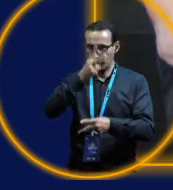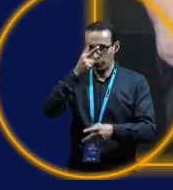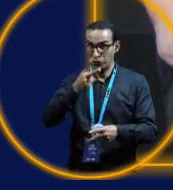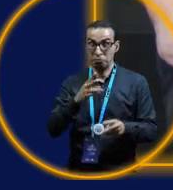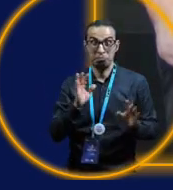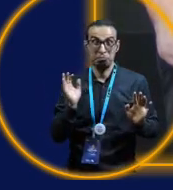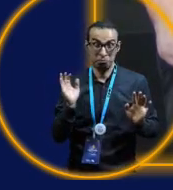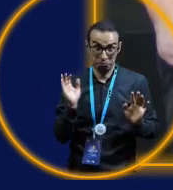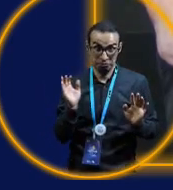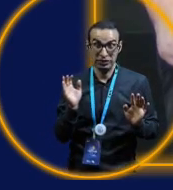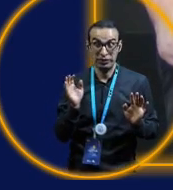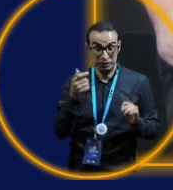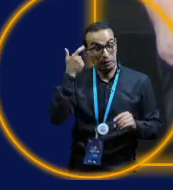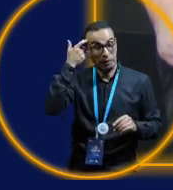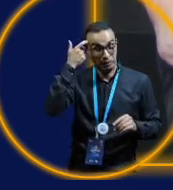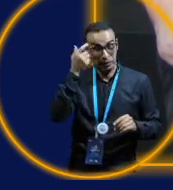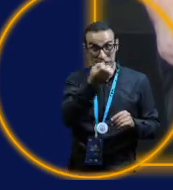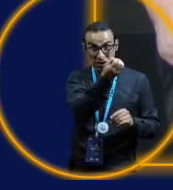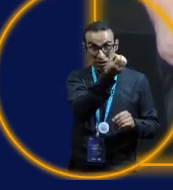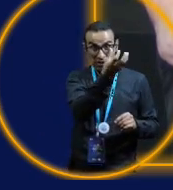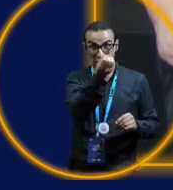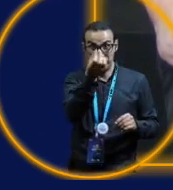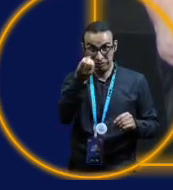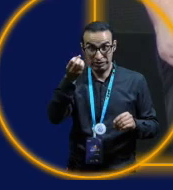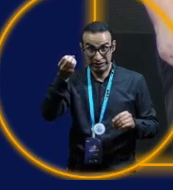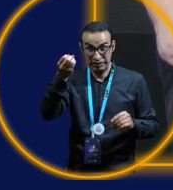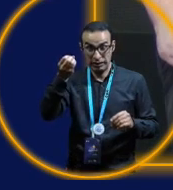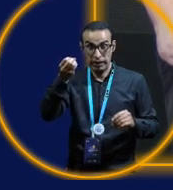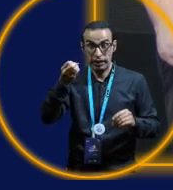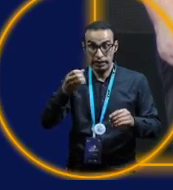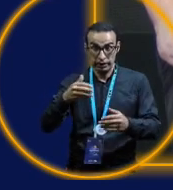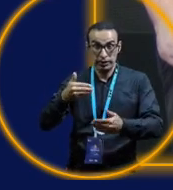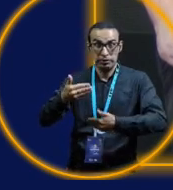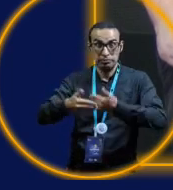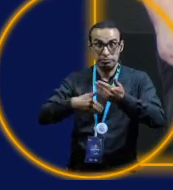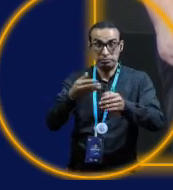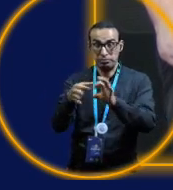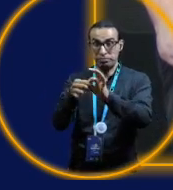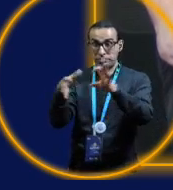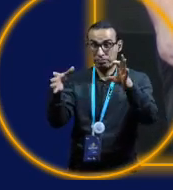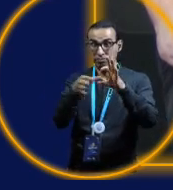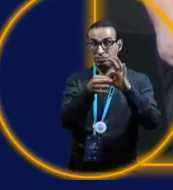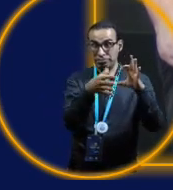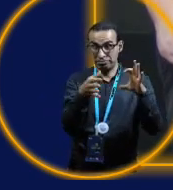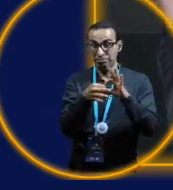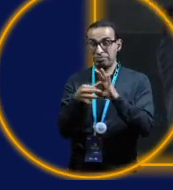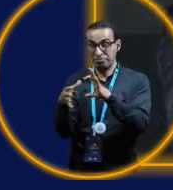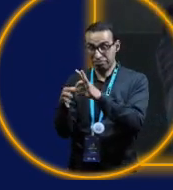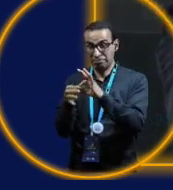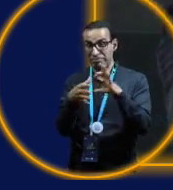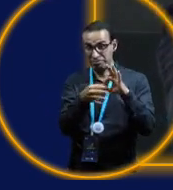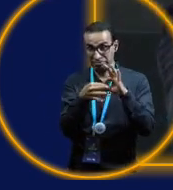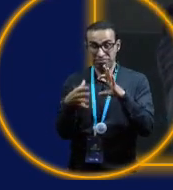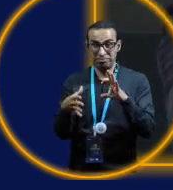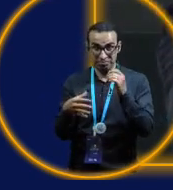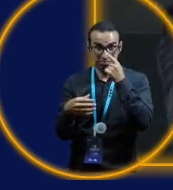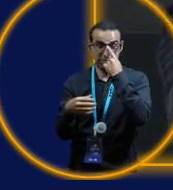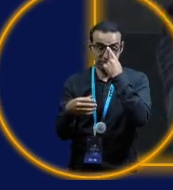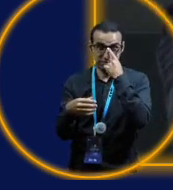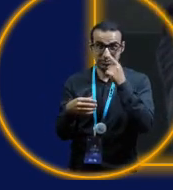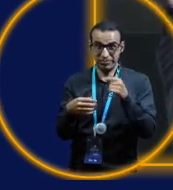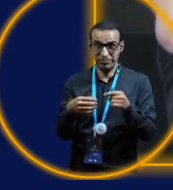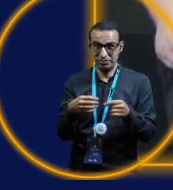artificial creo que el algoritmo especialmente Ahora nos va a dividir creo que es muy eh